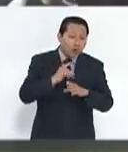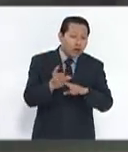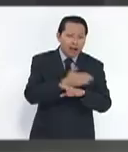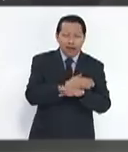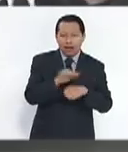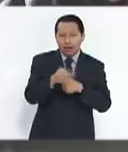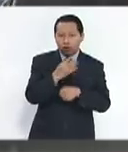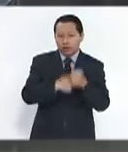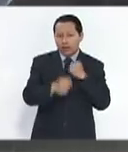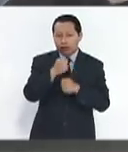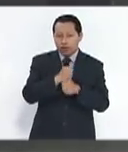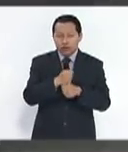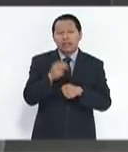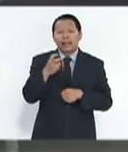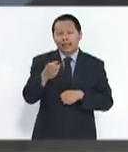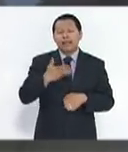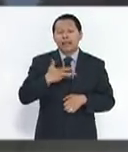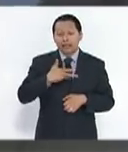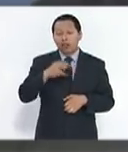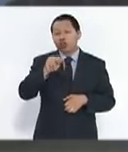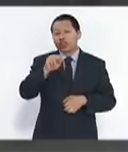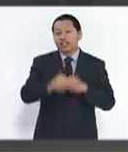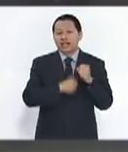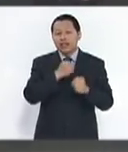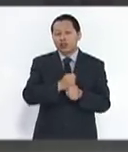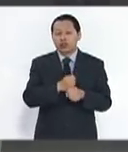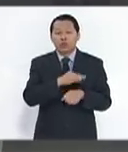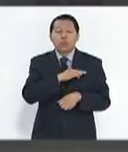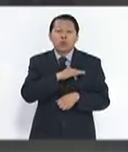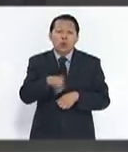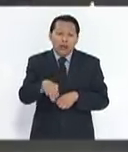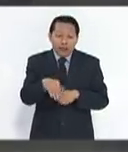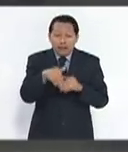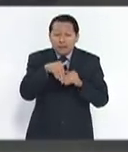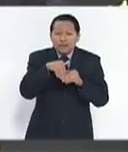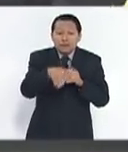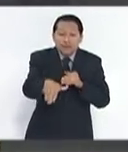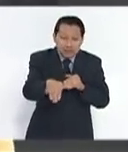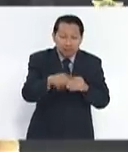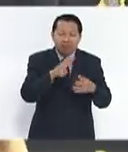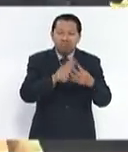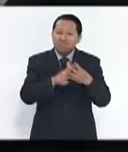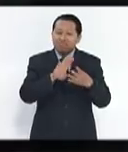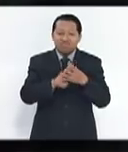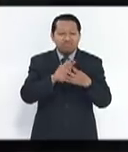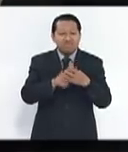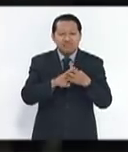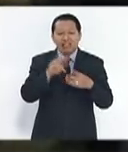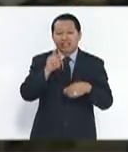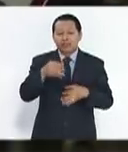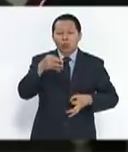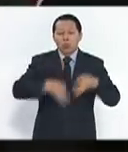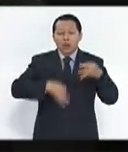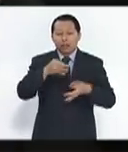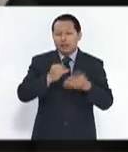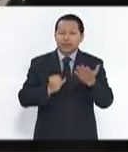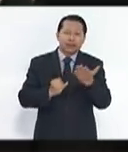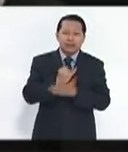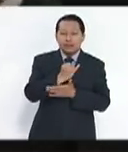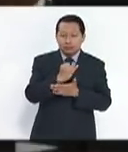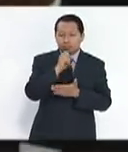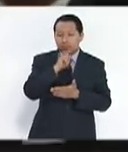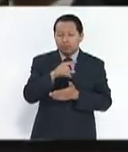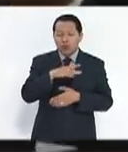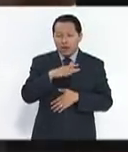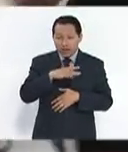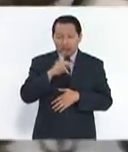14 años. Cosby tiene 80 años y podría pasar el resto de su vida, lo que le quede de su vida, tras las rejas, cuando el juez decida su sentencia por